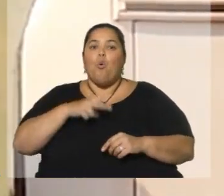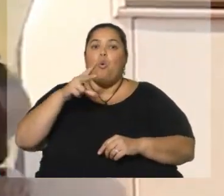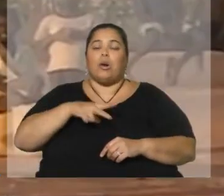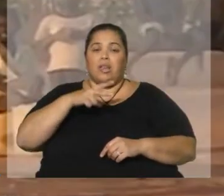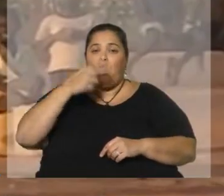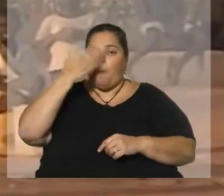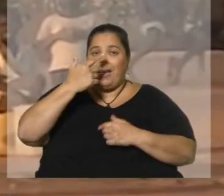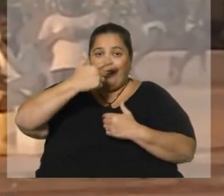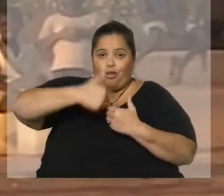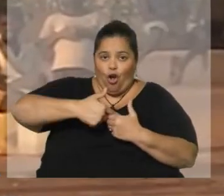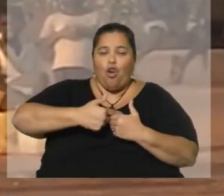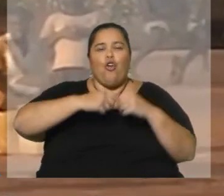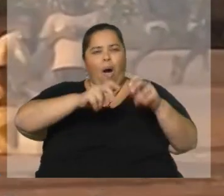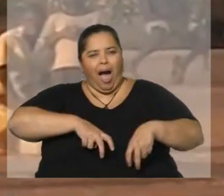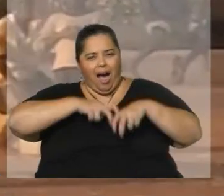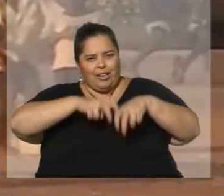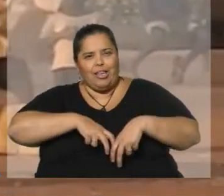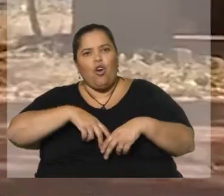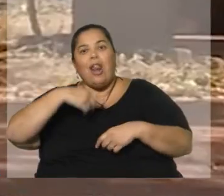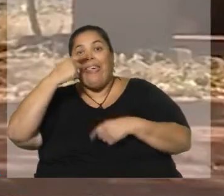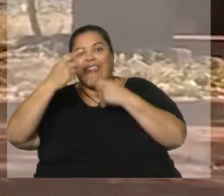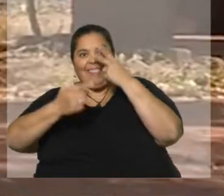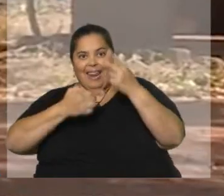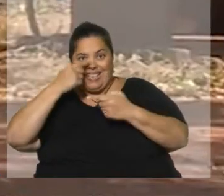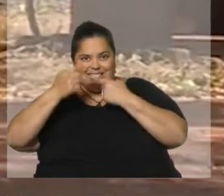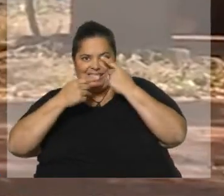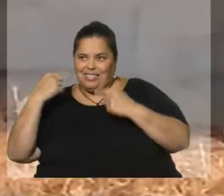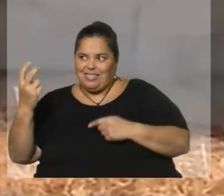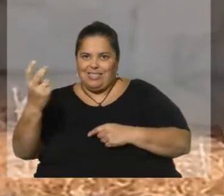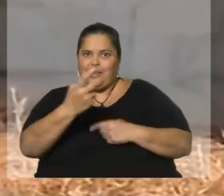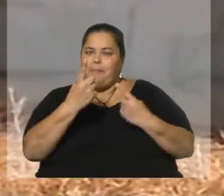oro, atraen intereses regionales que dificultan una transición pacífica.